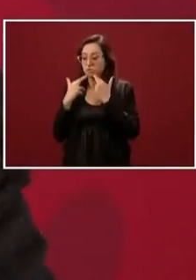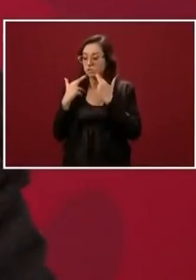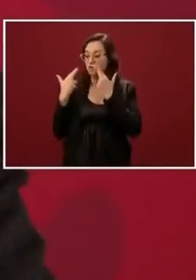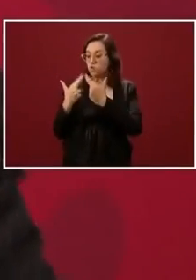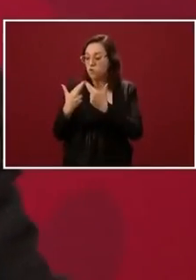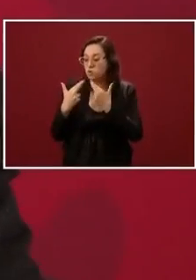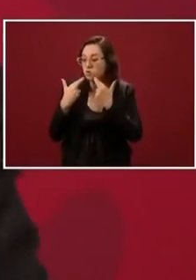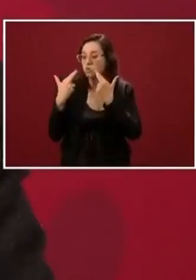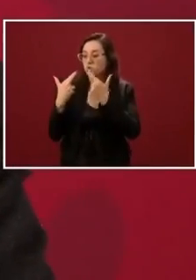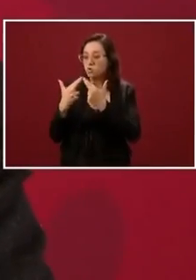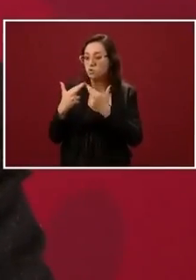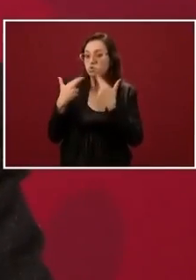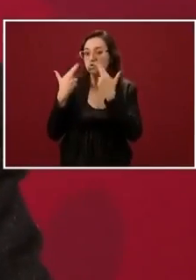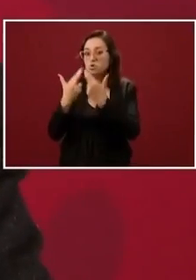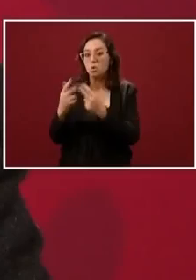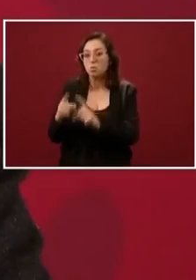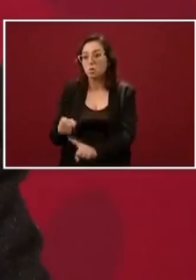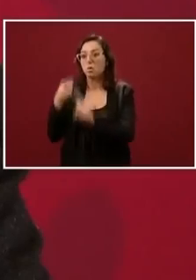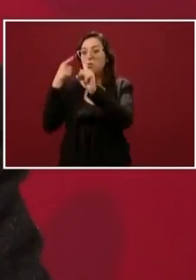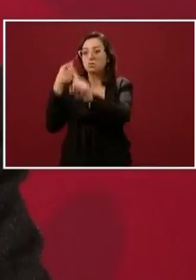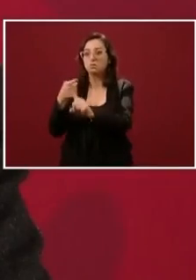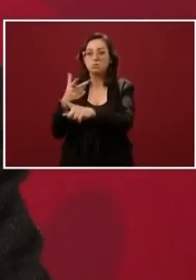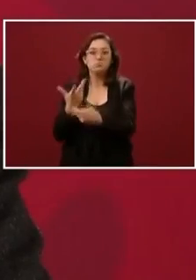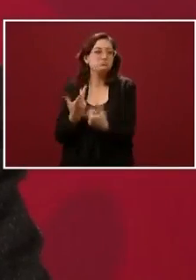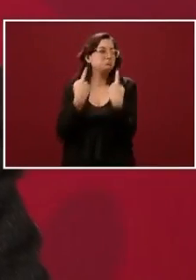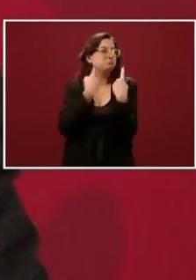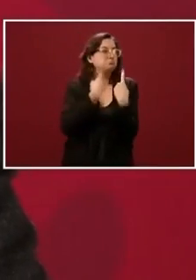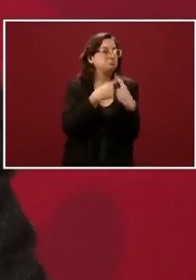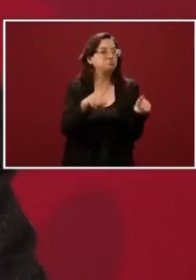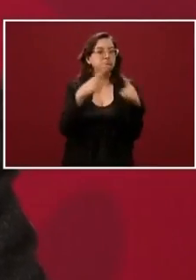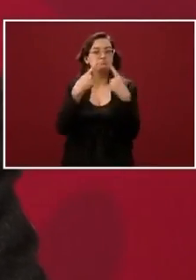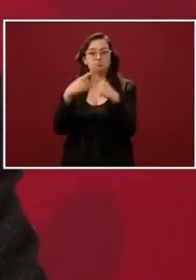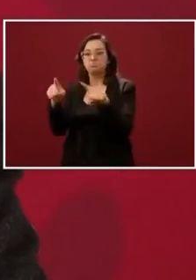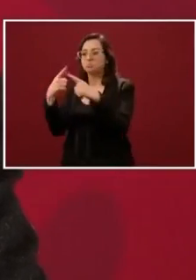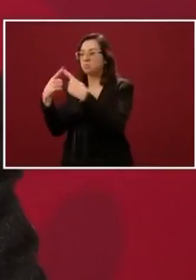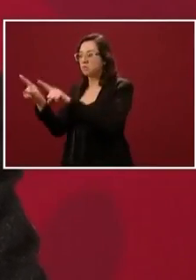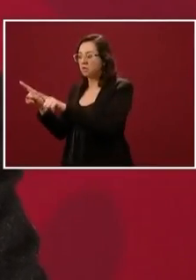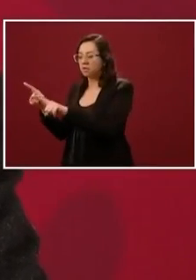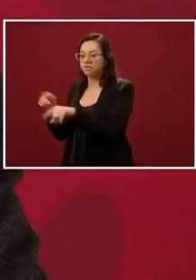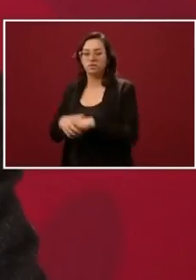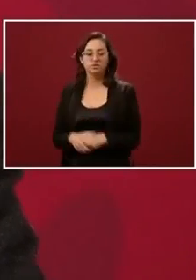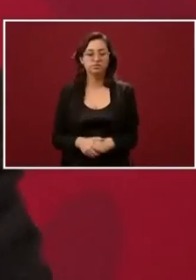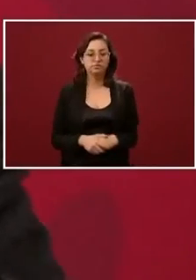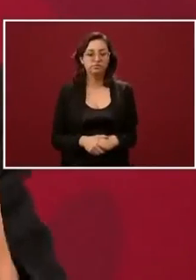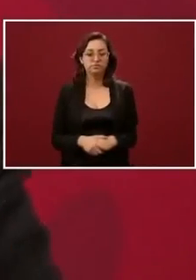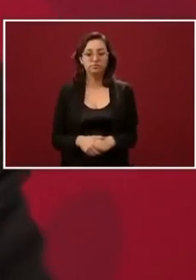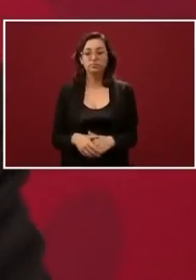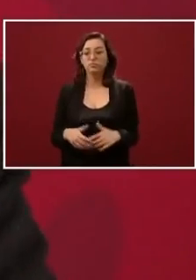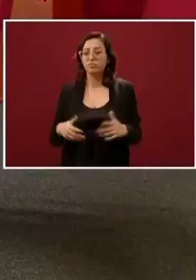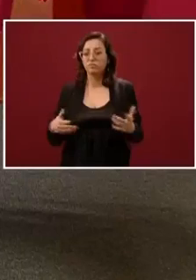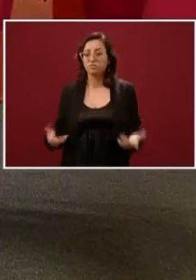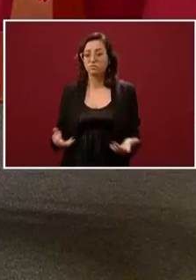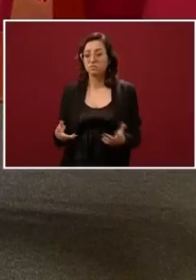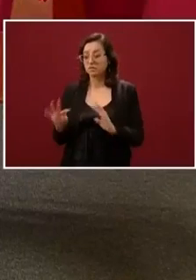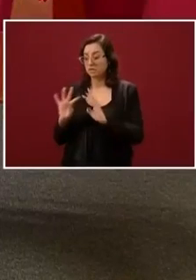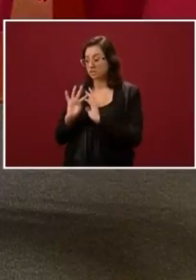reunir con distintos propósitos, y no se necesita que haya una